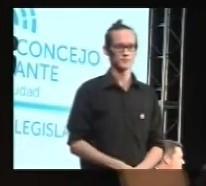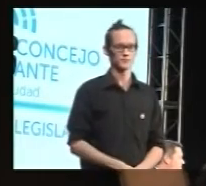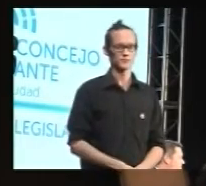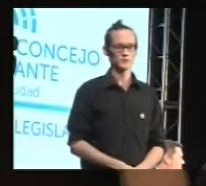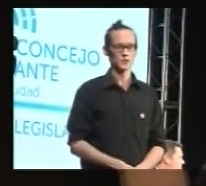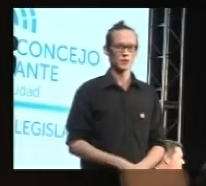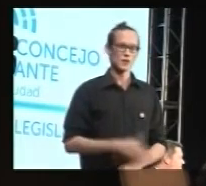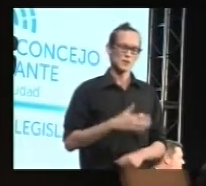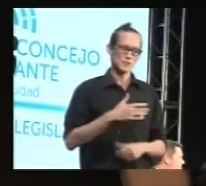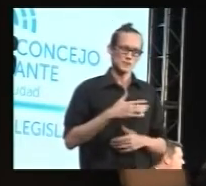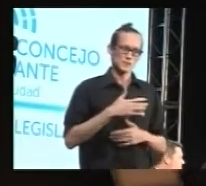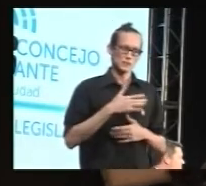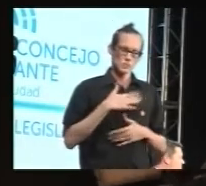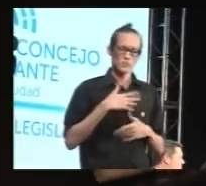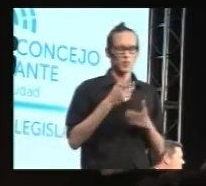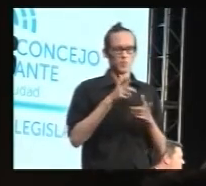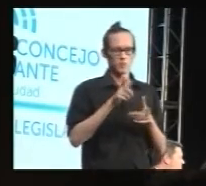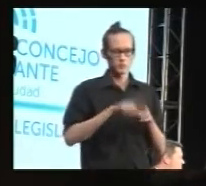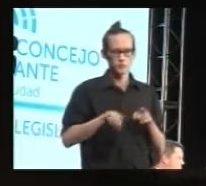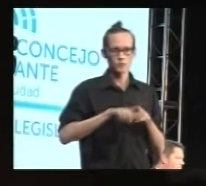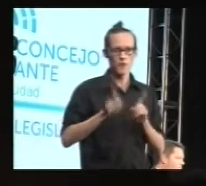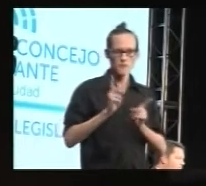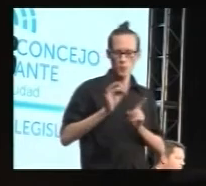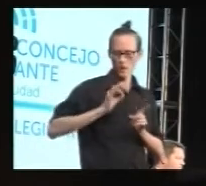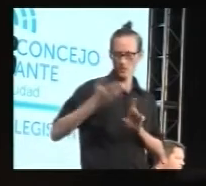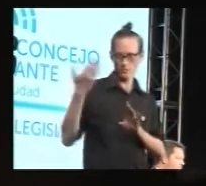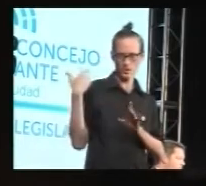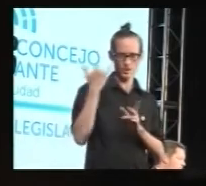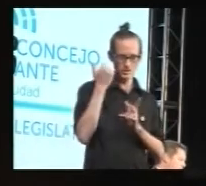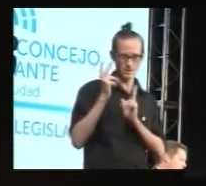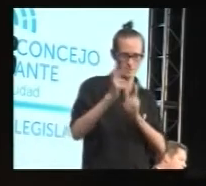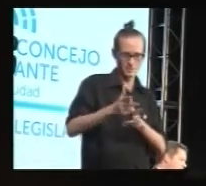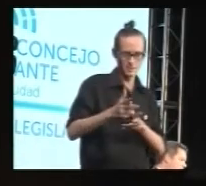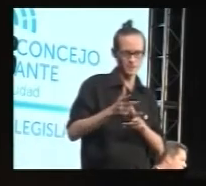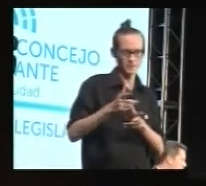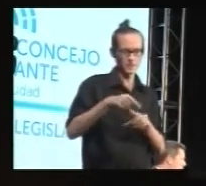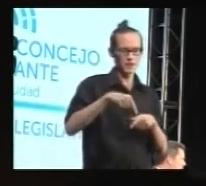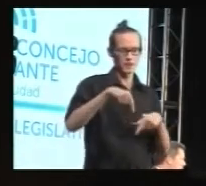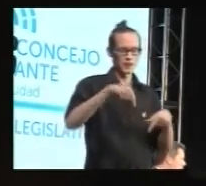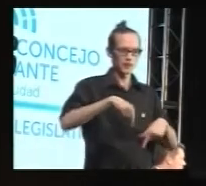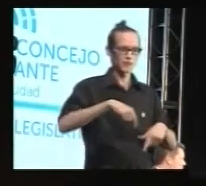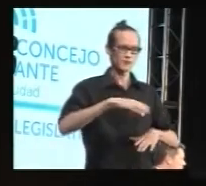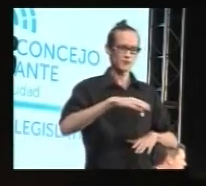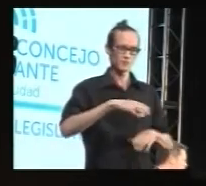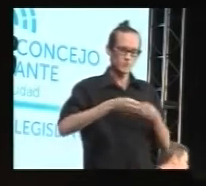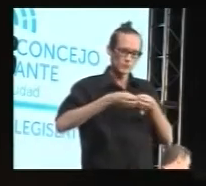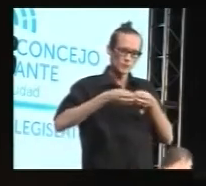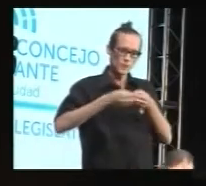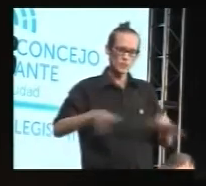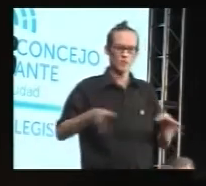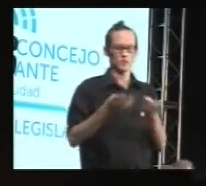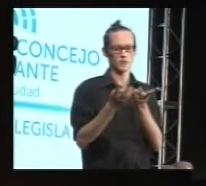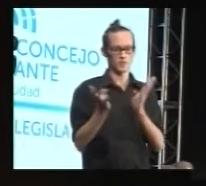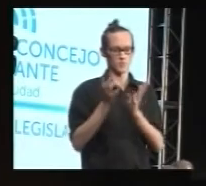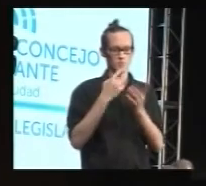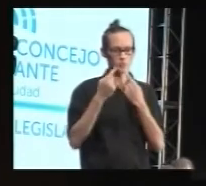Aunque me repita, quiero insistir, como dije el año pasado, que inaugurar las sesiones del Consejo Deliberante